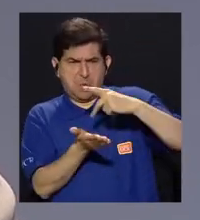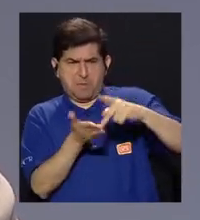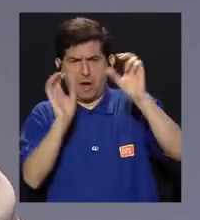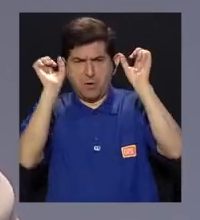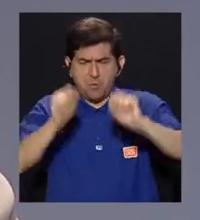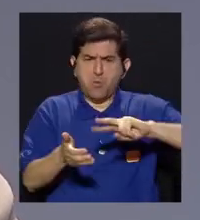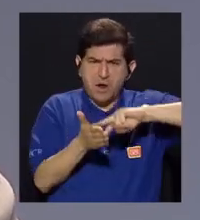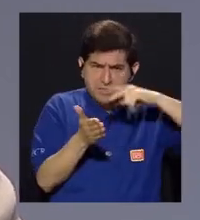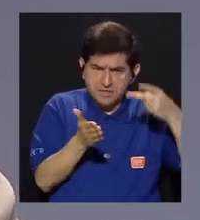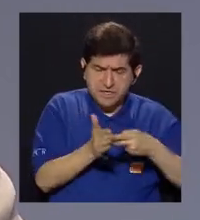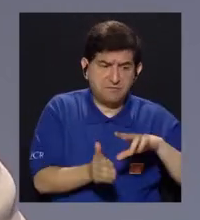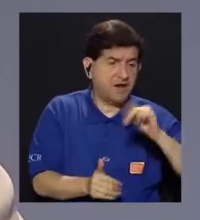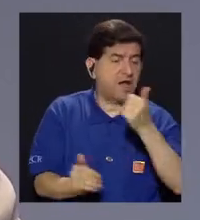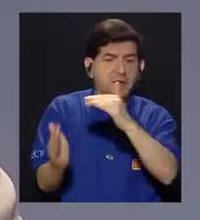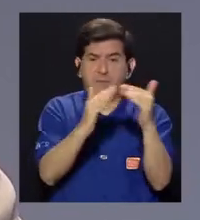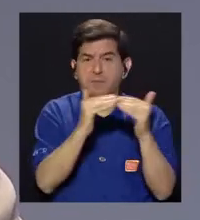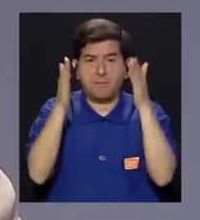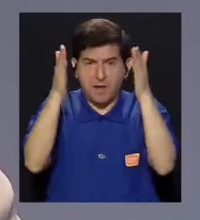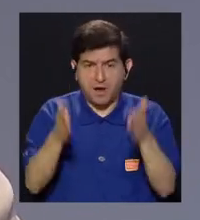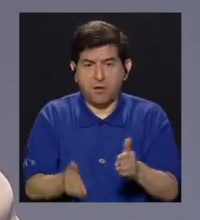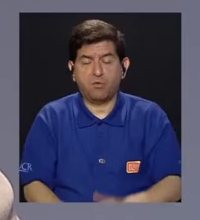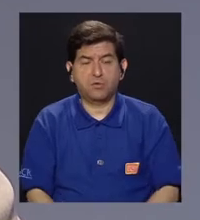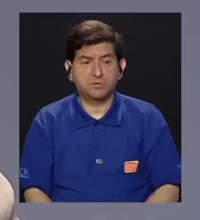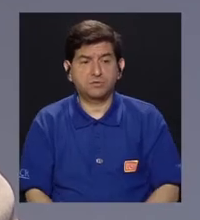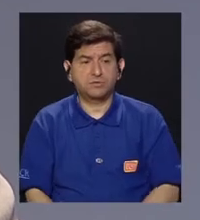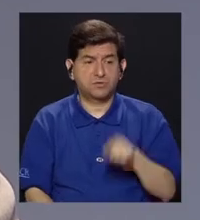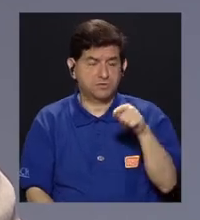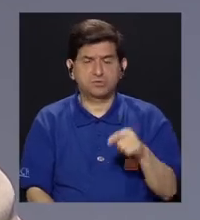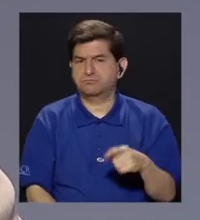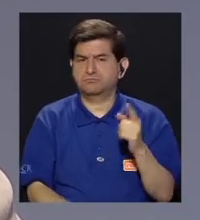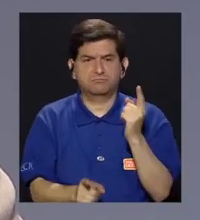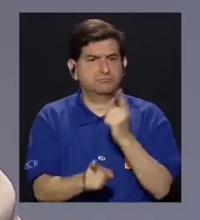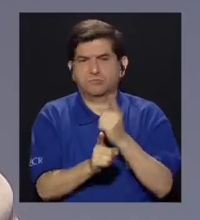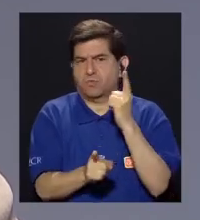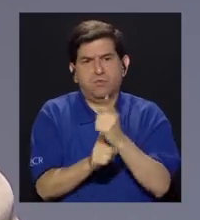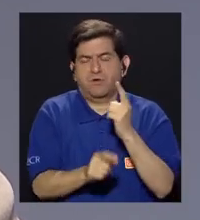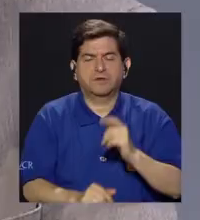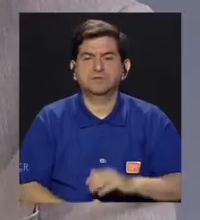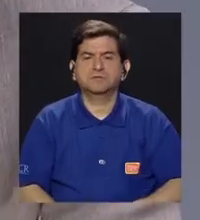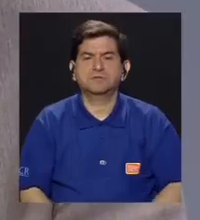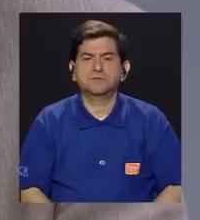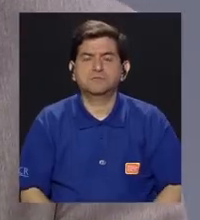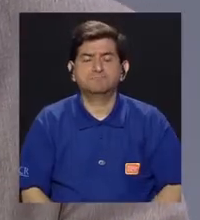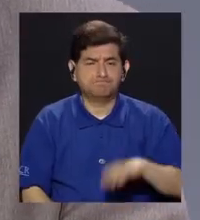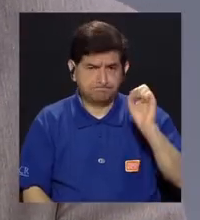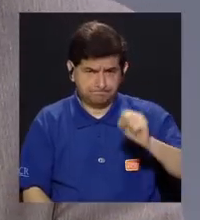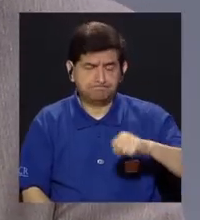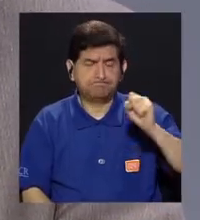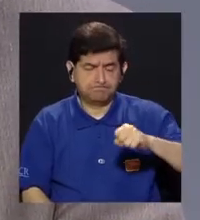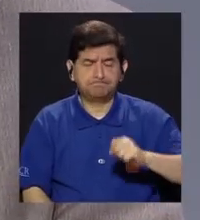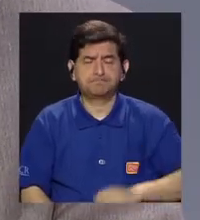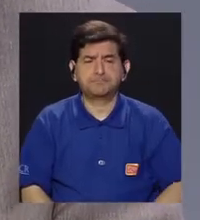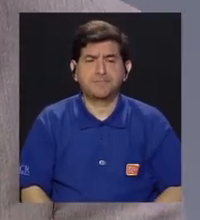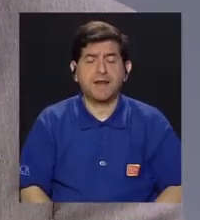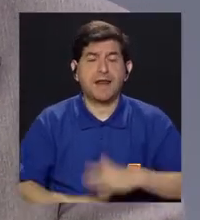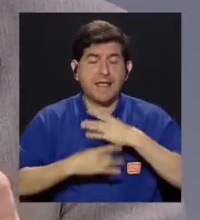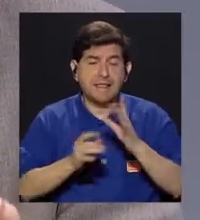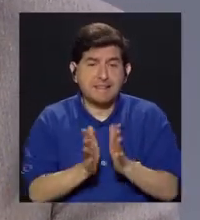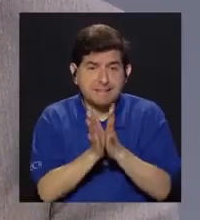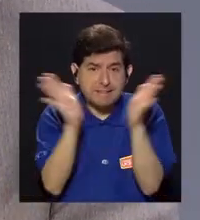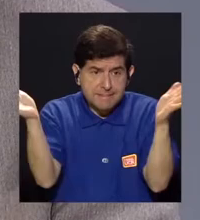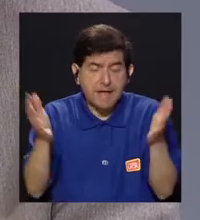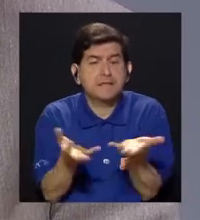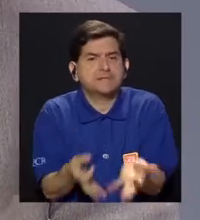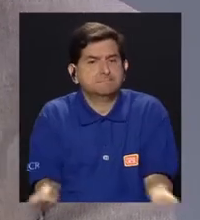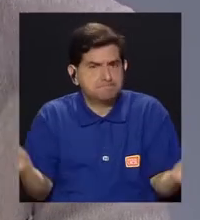un salario que podría resultar para el resto de la ciudadanía como desmedido totalmente sin duda el interés